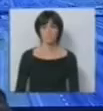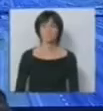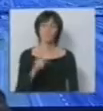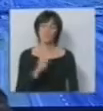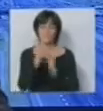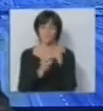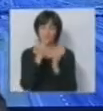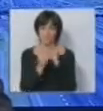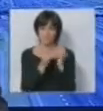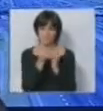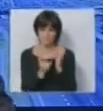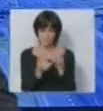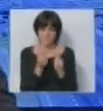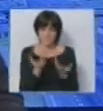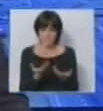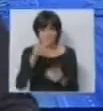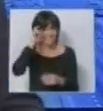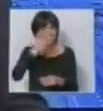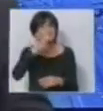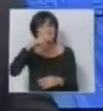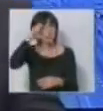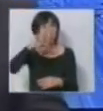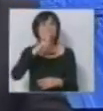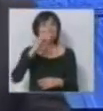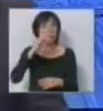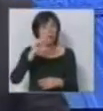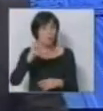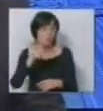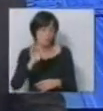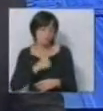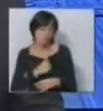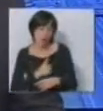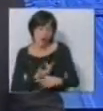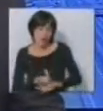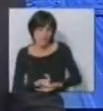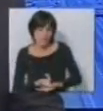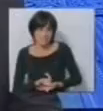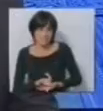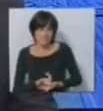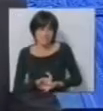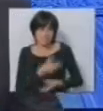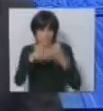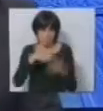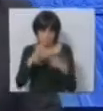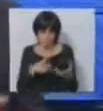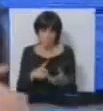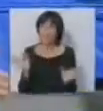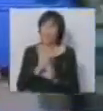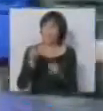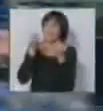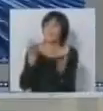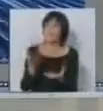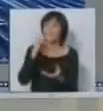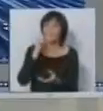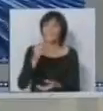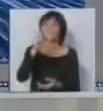Información que tiene que ver con el espectáculo, con el corazón, con Candalete. ¿Cómo le va, Rodrigo? Tanto tiempo. ¿Cómo anda usted? Me